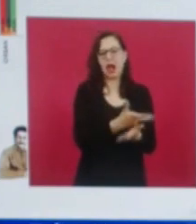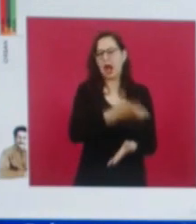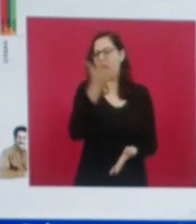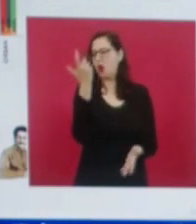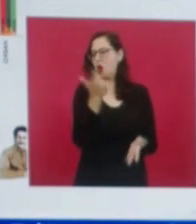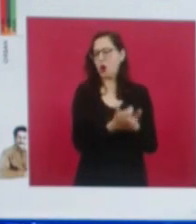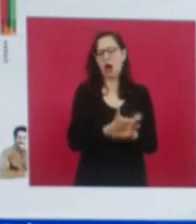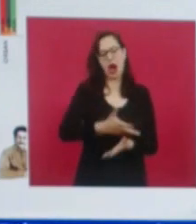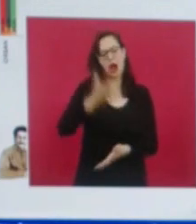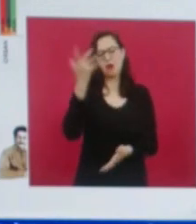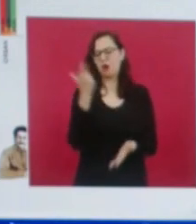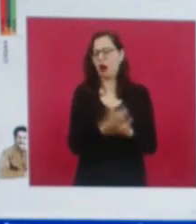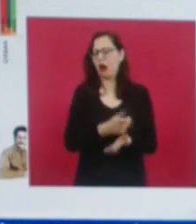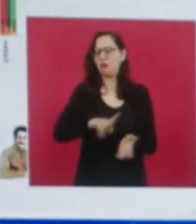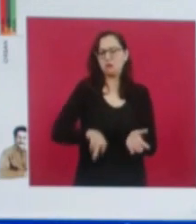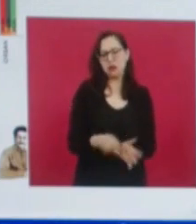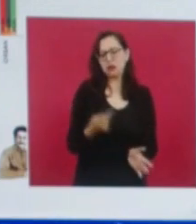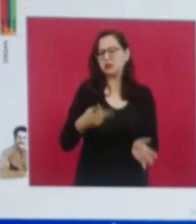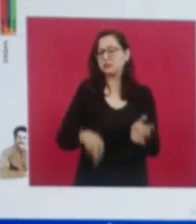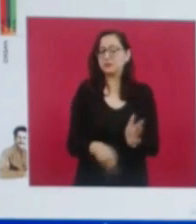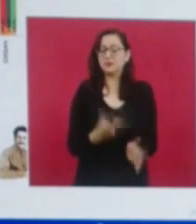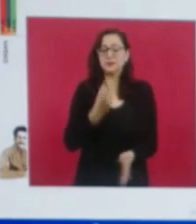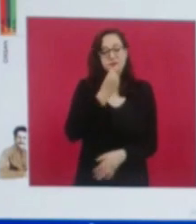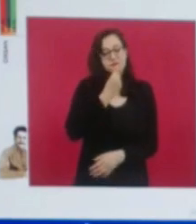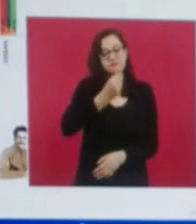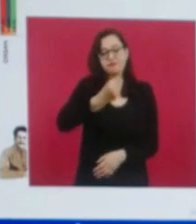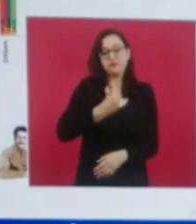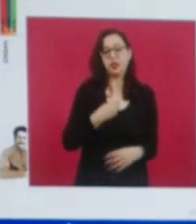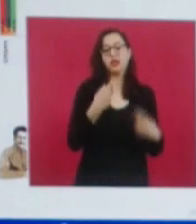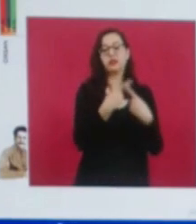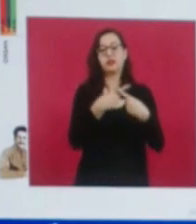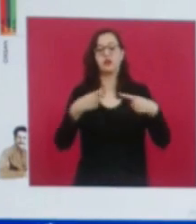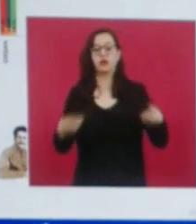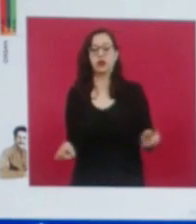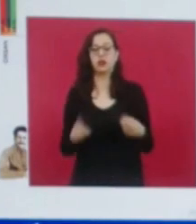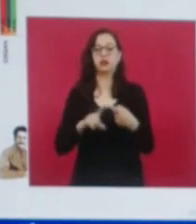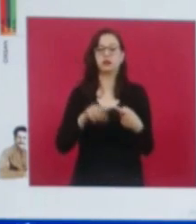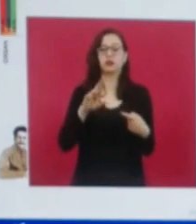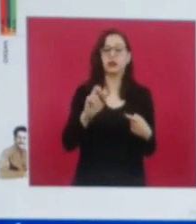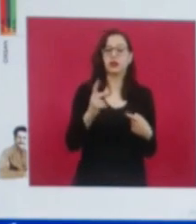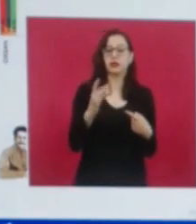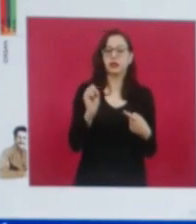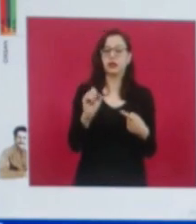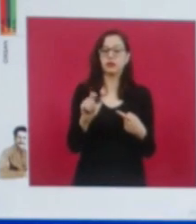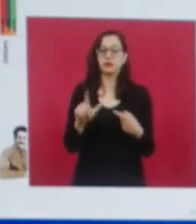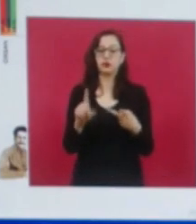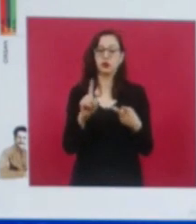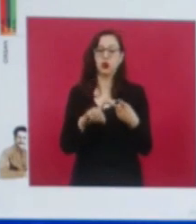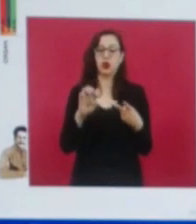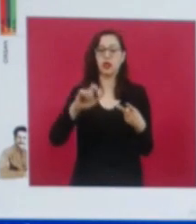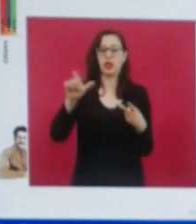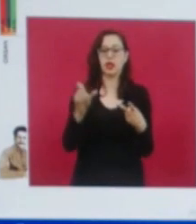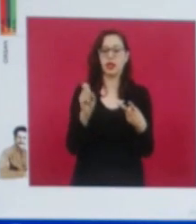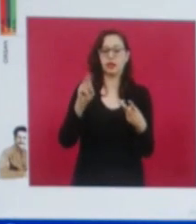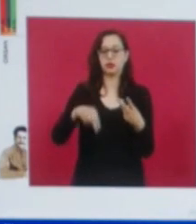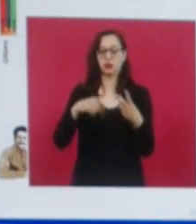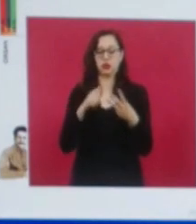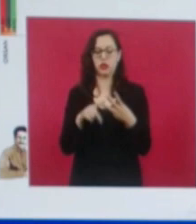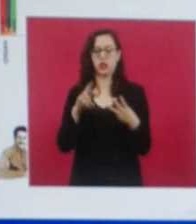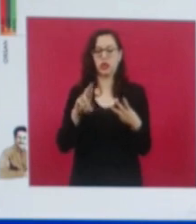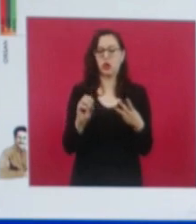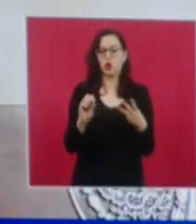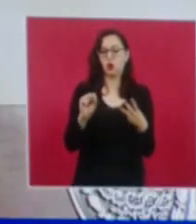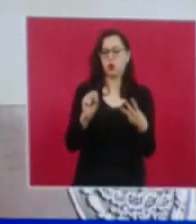No, Vicente debiera tener un programa en Canal 11, pero siguen todavía copando estas estructuras y no los